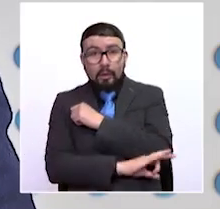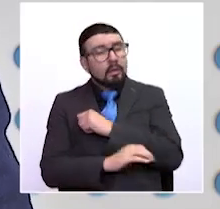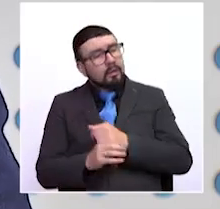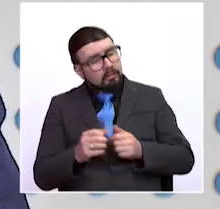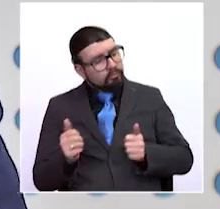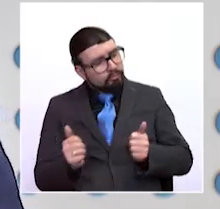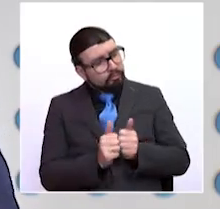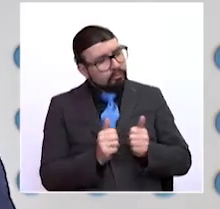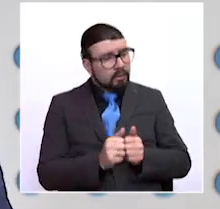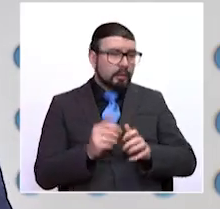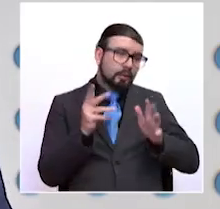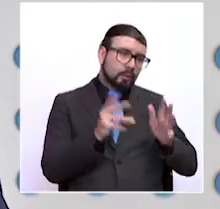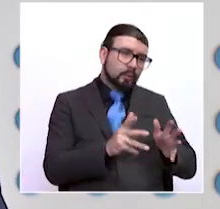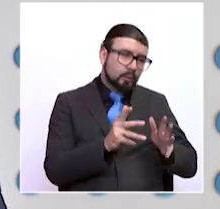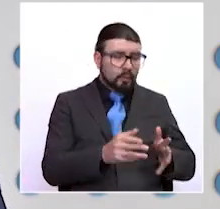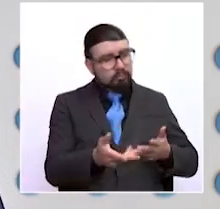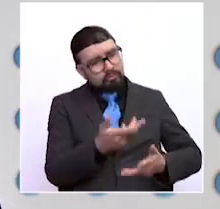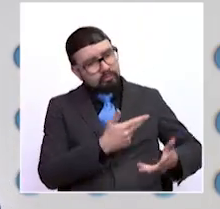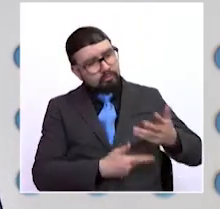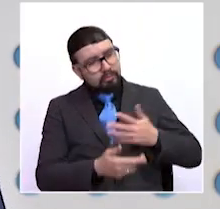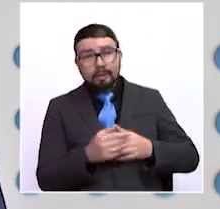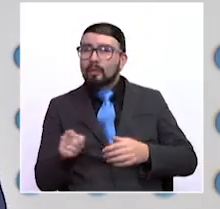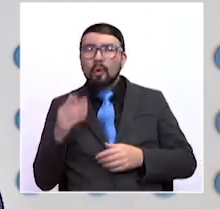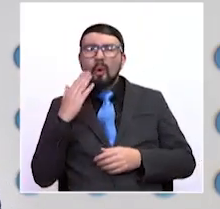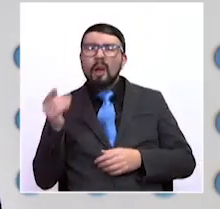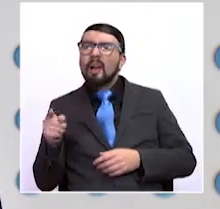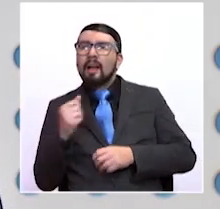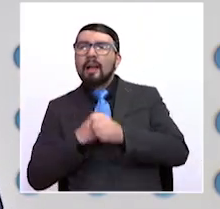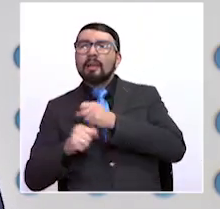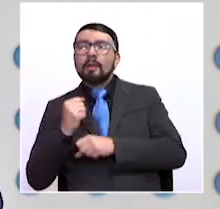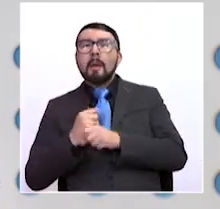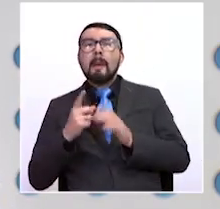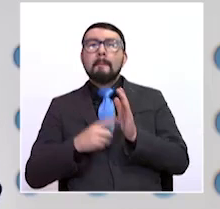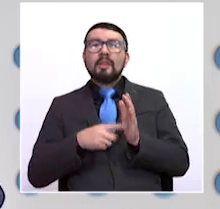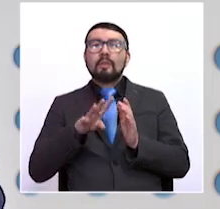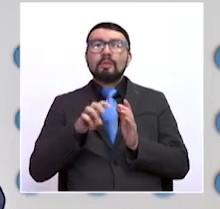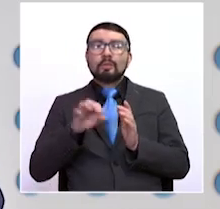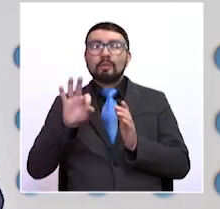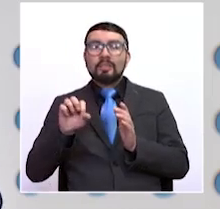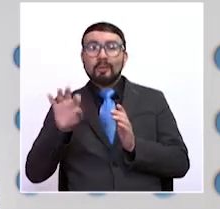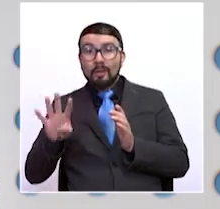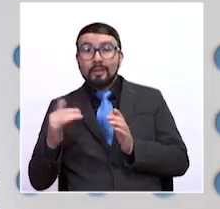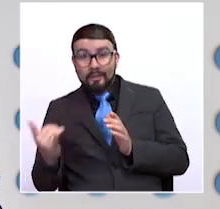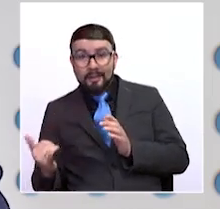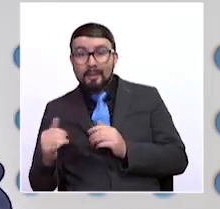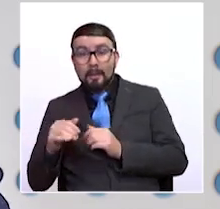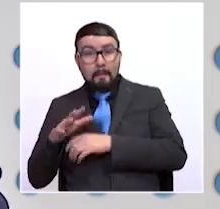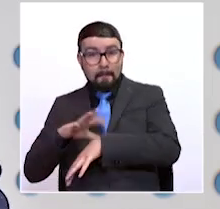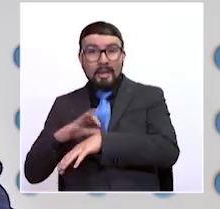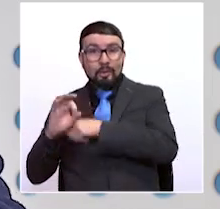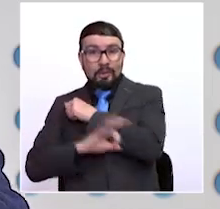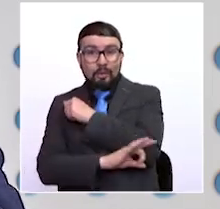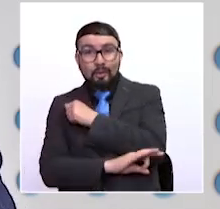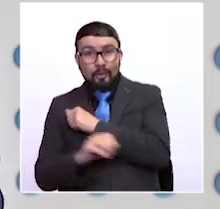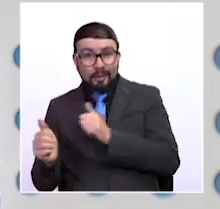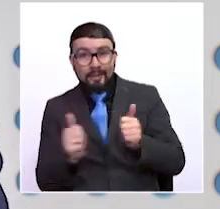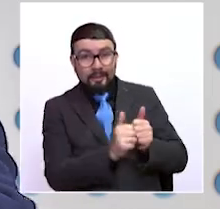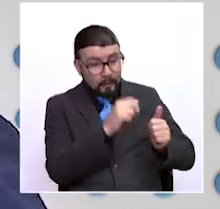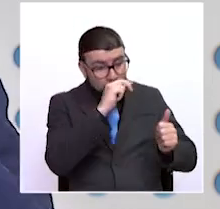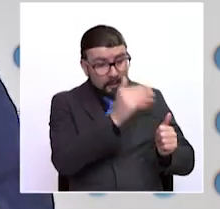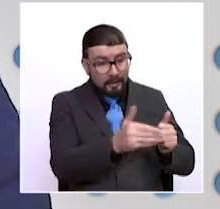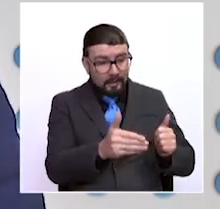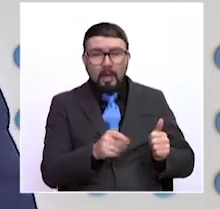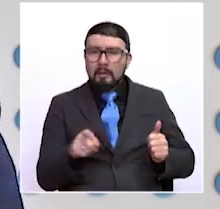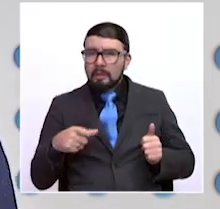Hospital Infantil, que funciona desde 1984, desde ese momento funciona, y desde ese momento tenemos el